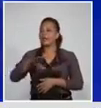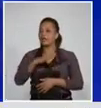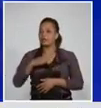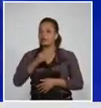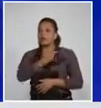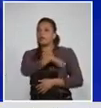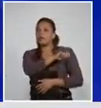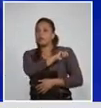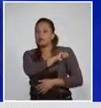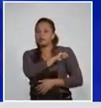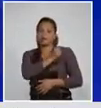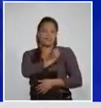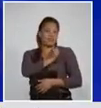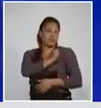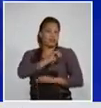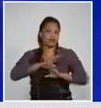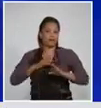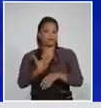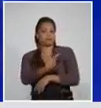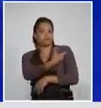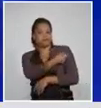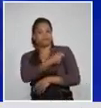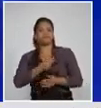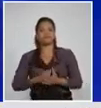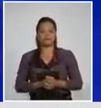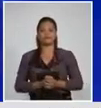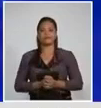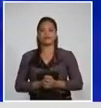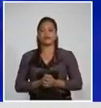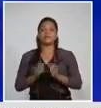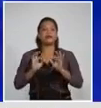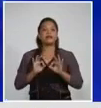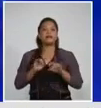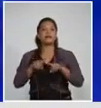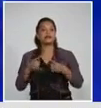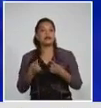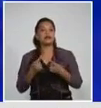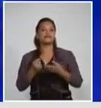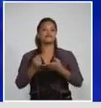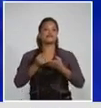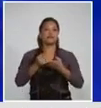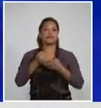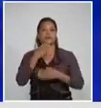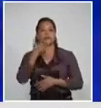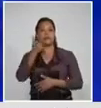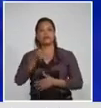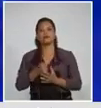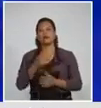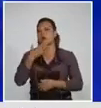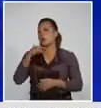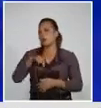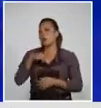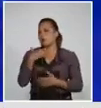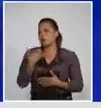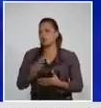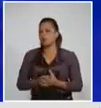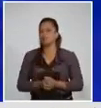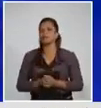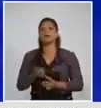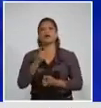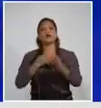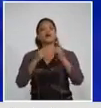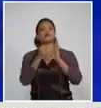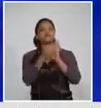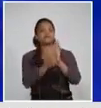ser inmunizados para realmente contribuir a la protección. ¿Cómo amanecemos hoy, doctor? Amanecemos hoy con algunos indicadores